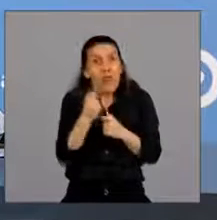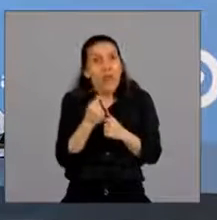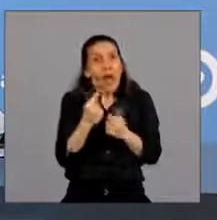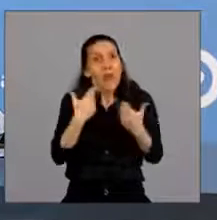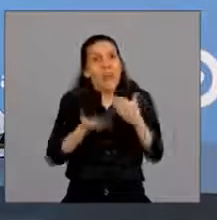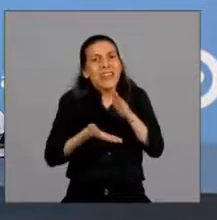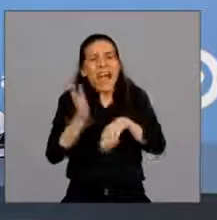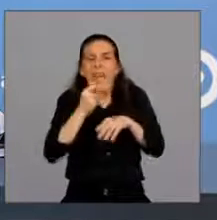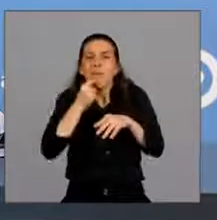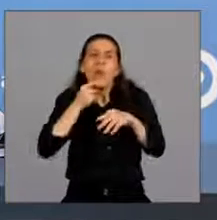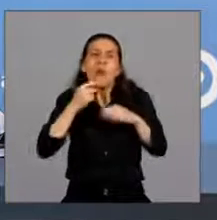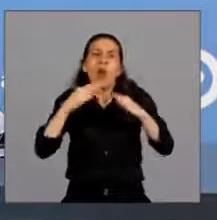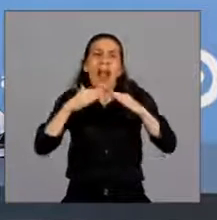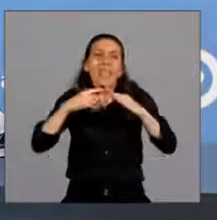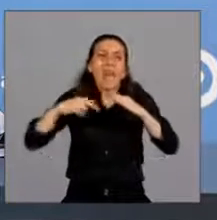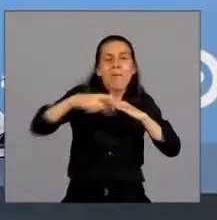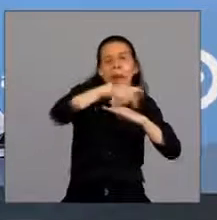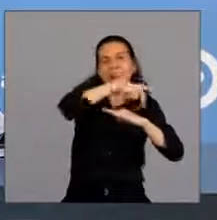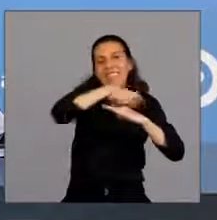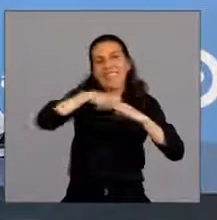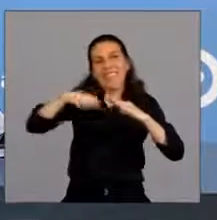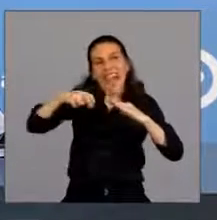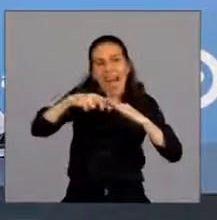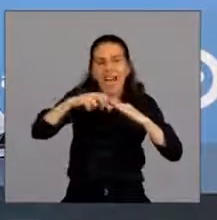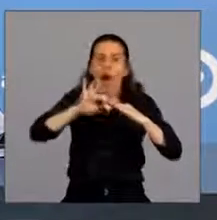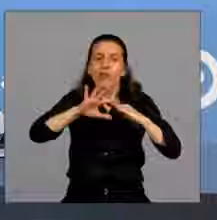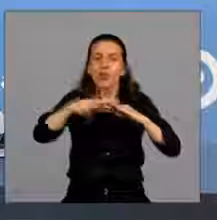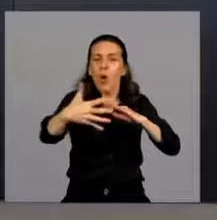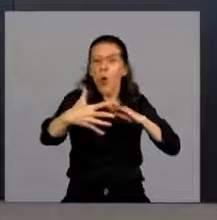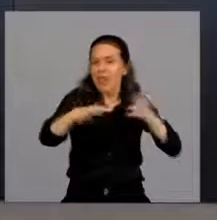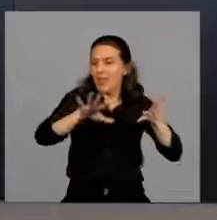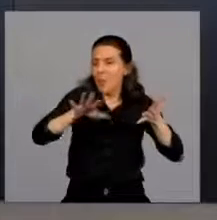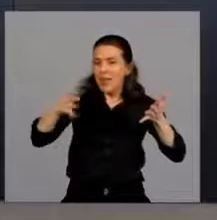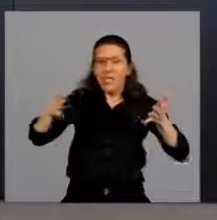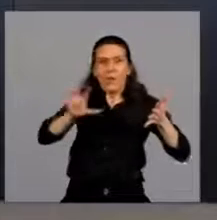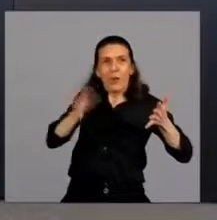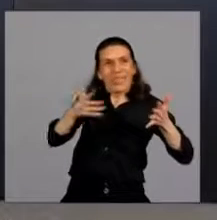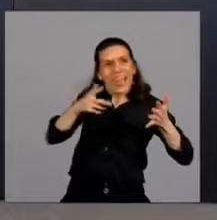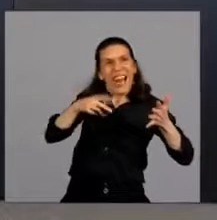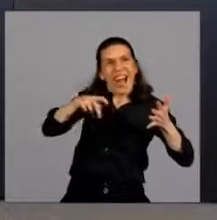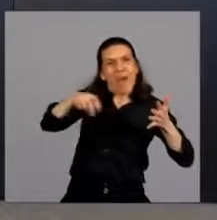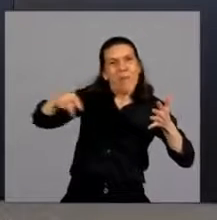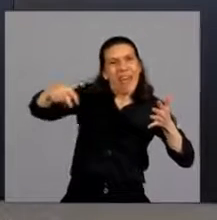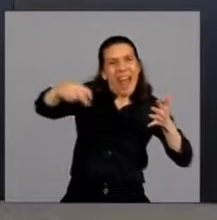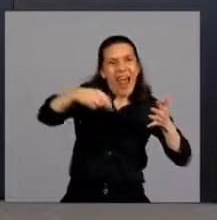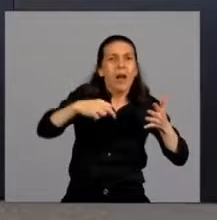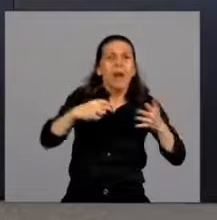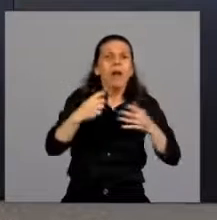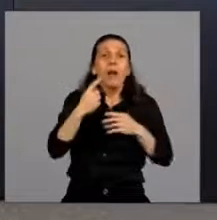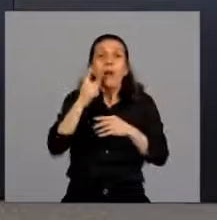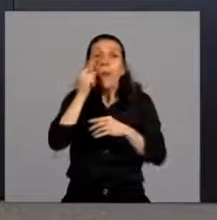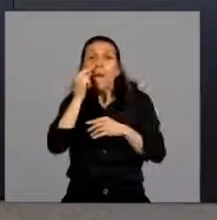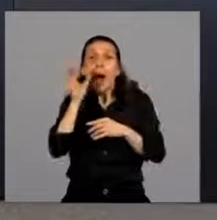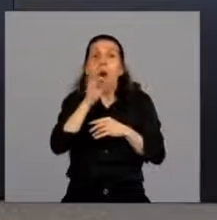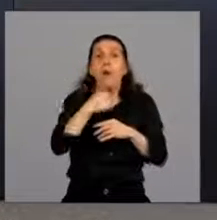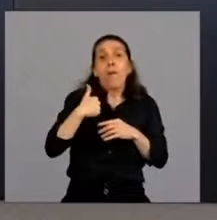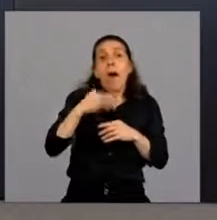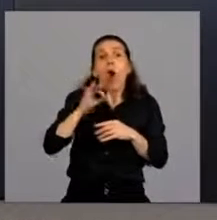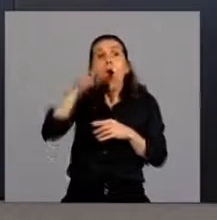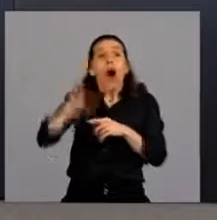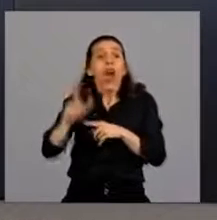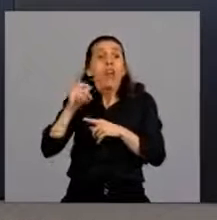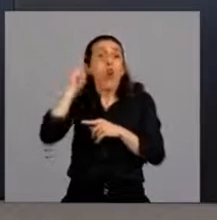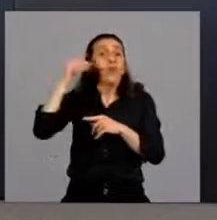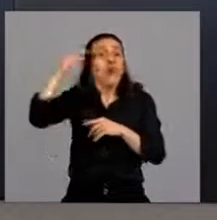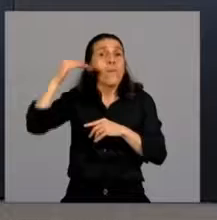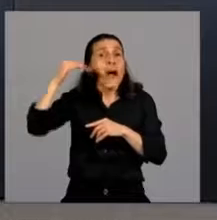de la vuelta a la manzana, caminar no más de 500 metros de su casa, con un solo adulto mayor, con el cuidado de las